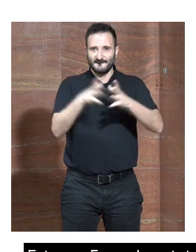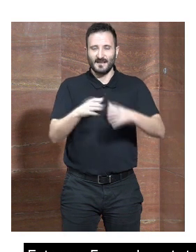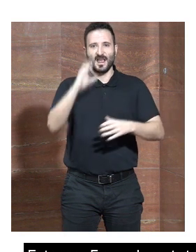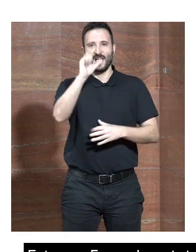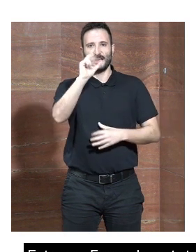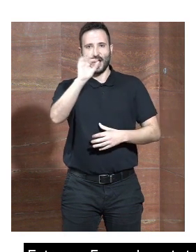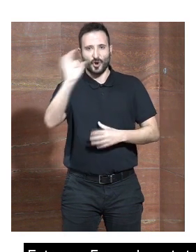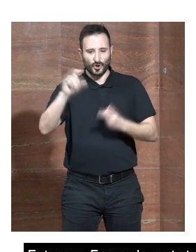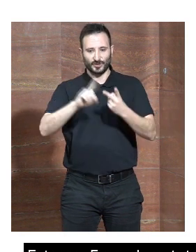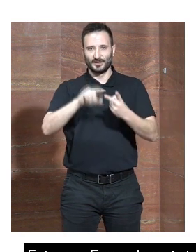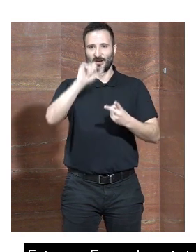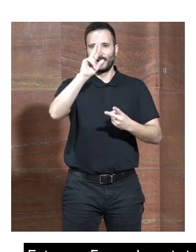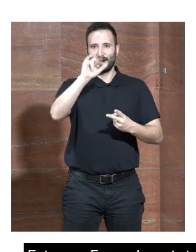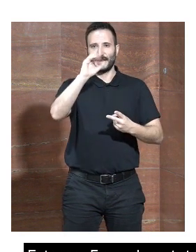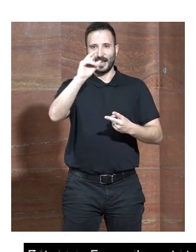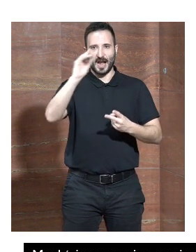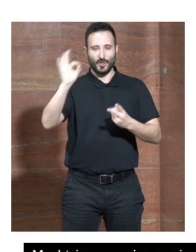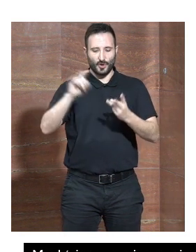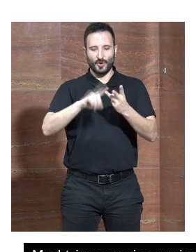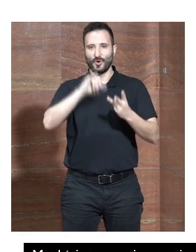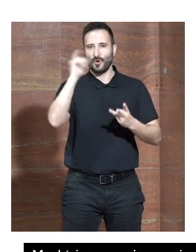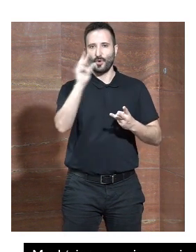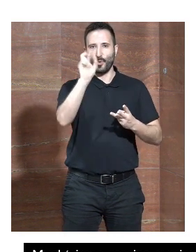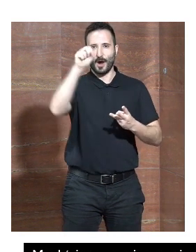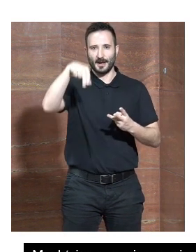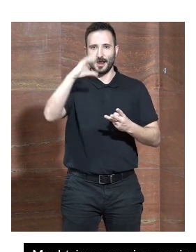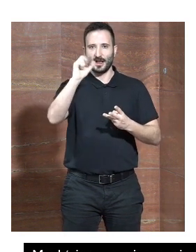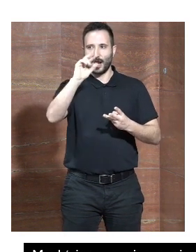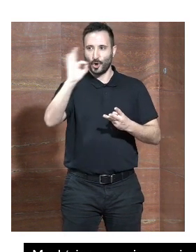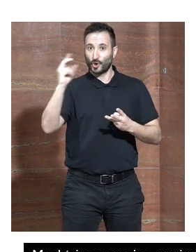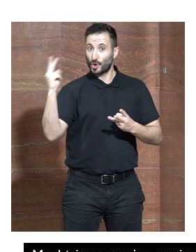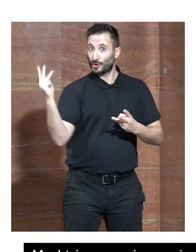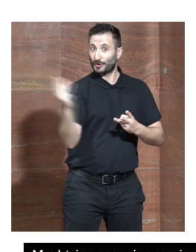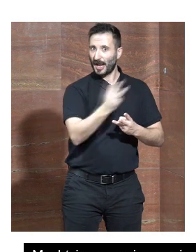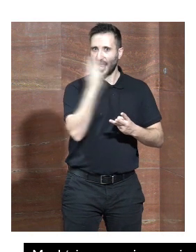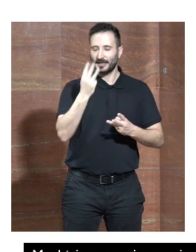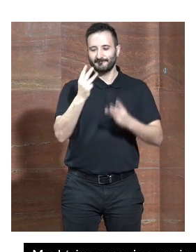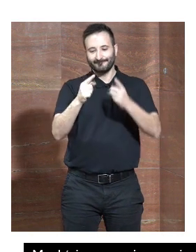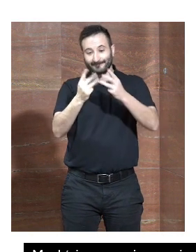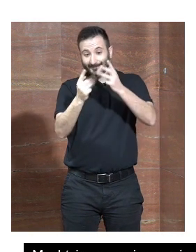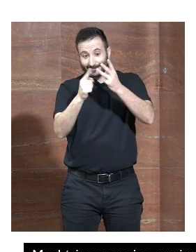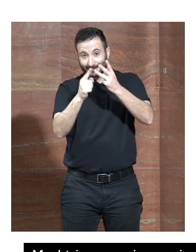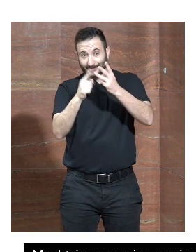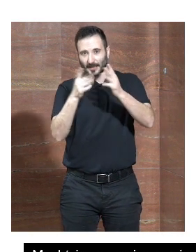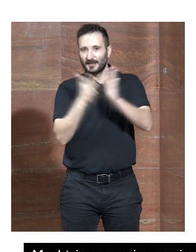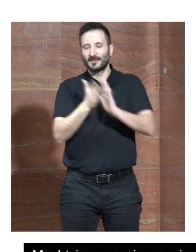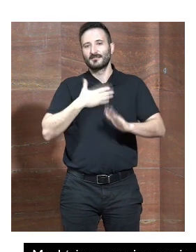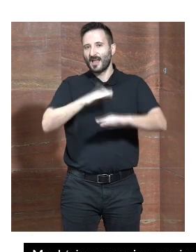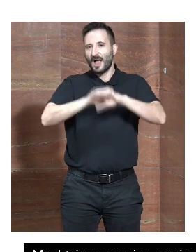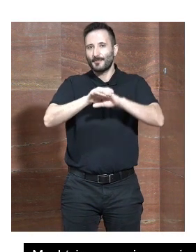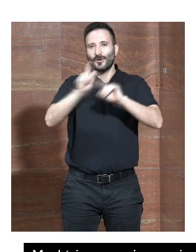Carlos, con Ricardo y sobre todo con Juan Carlos, que para mí es un amigo, pero sobre todo es un referente en el sector